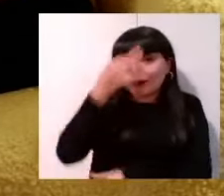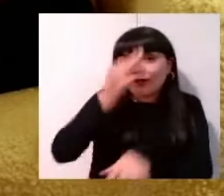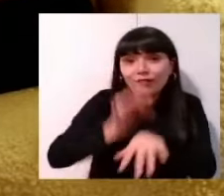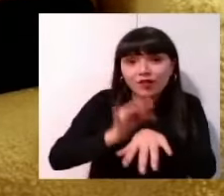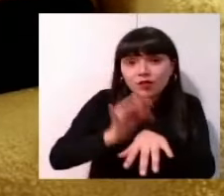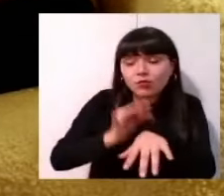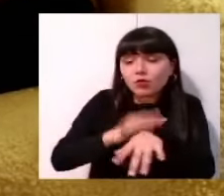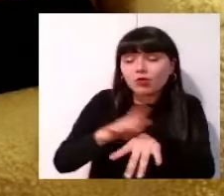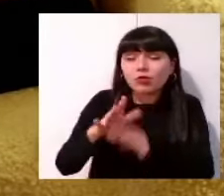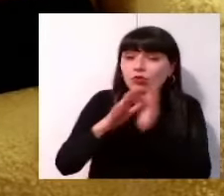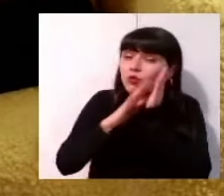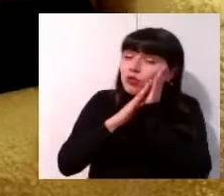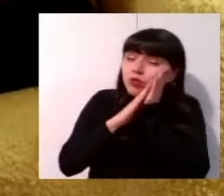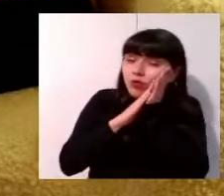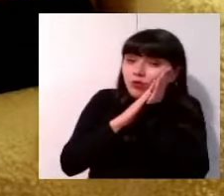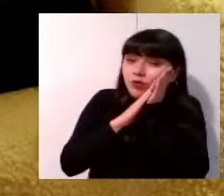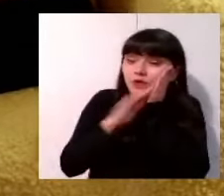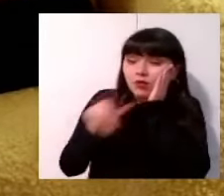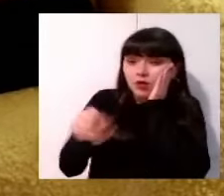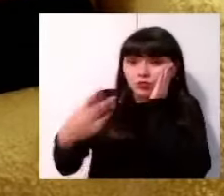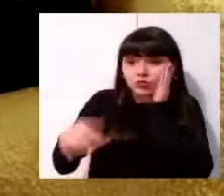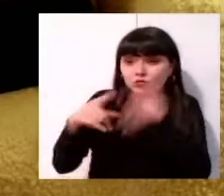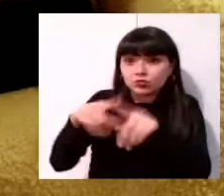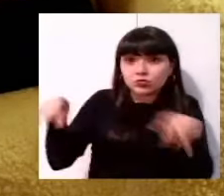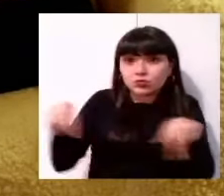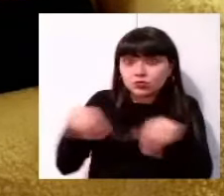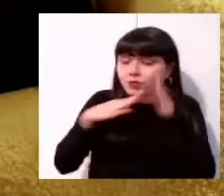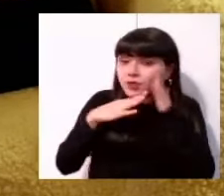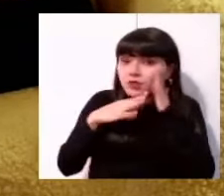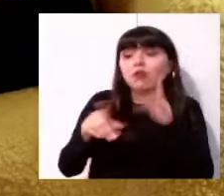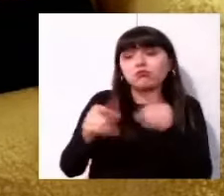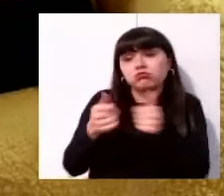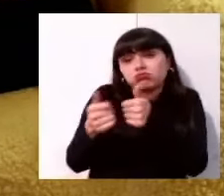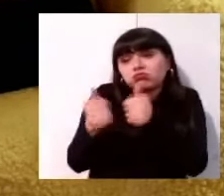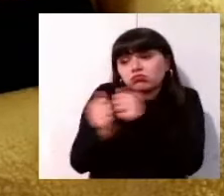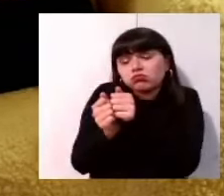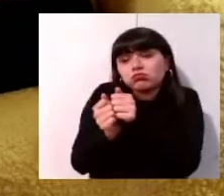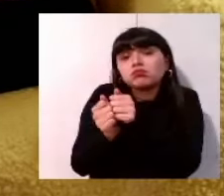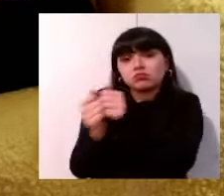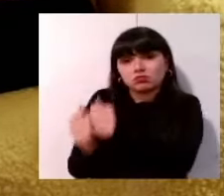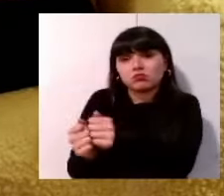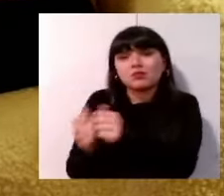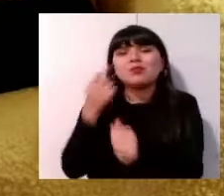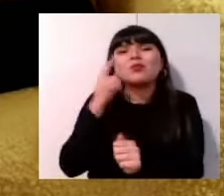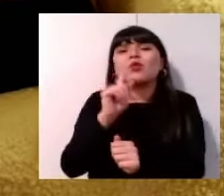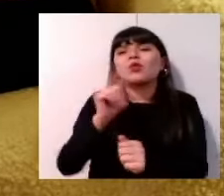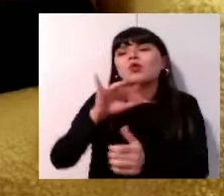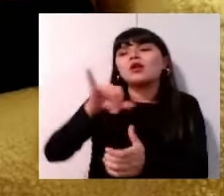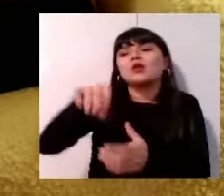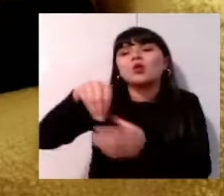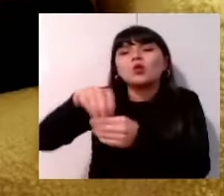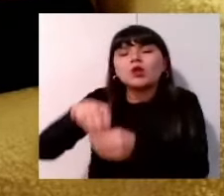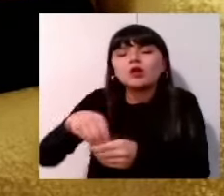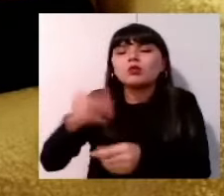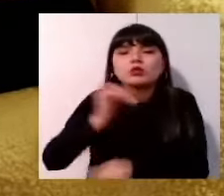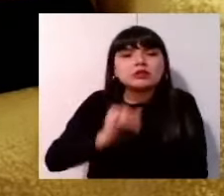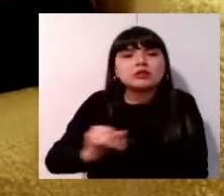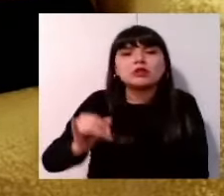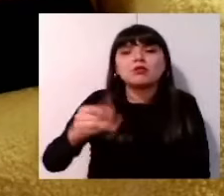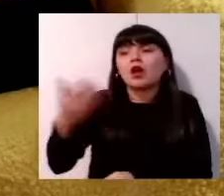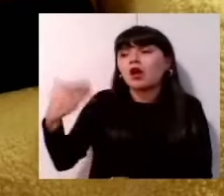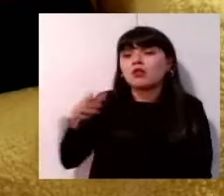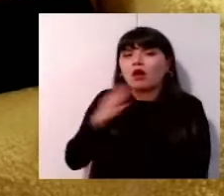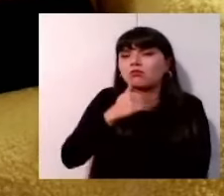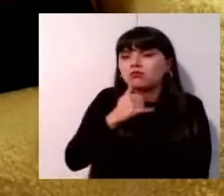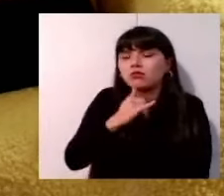obviamente uno quiere dormir con él, está bien, pero tratar de evitar incluir ciertas muletillas de sueño que antes no estaban. Por